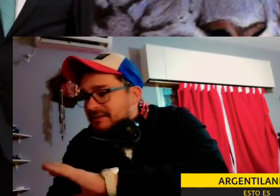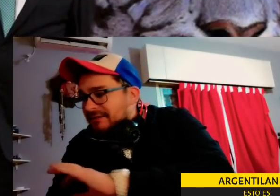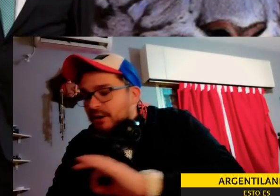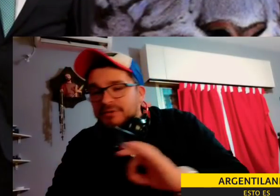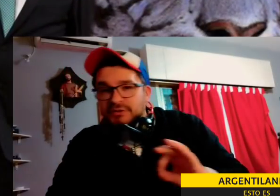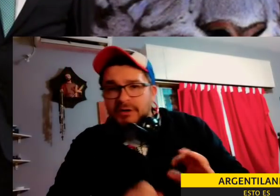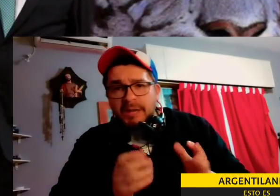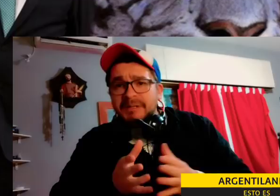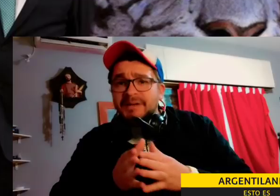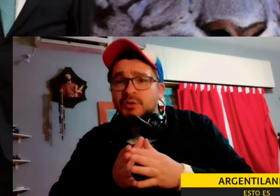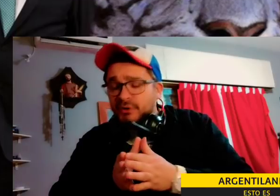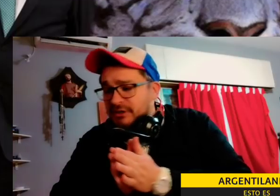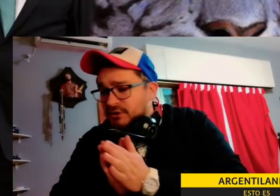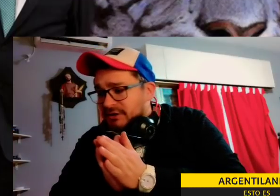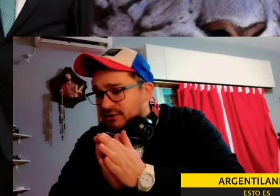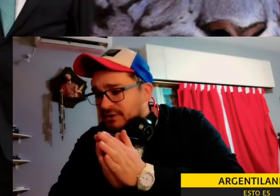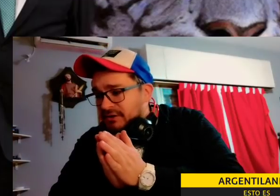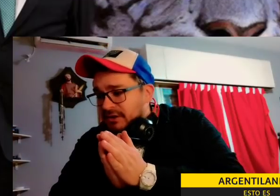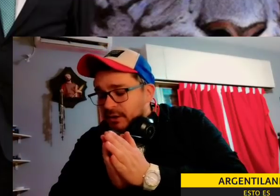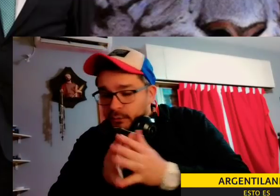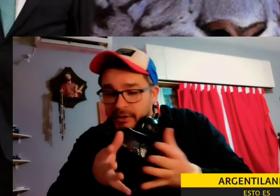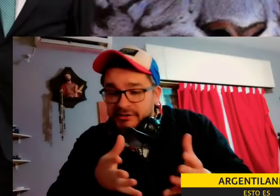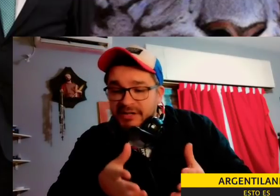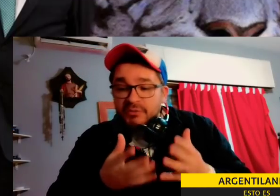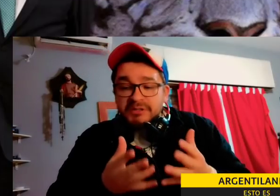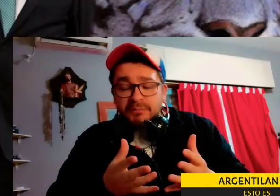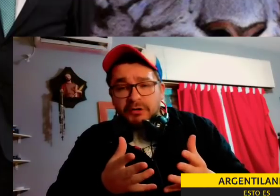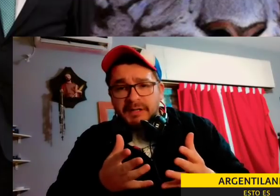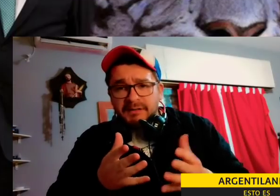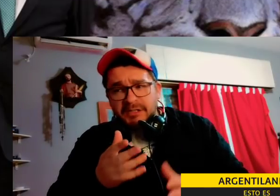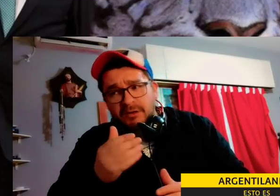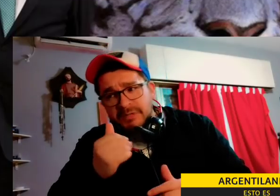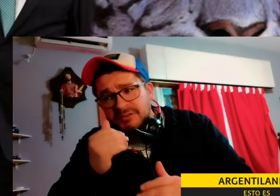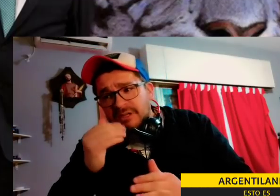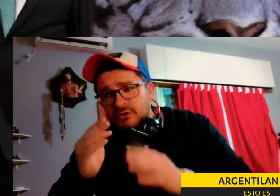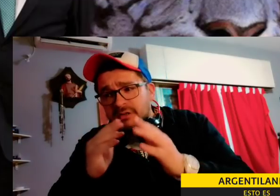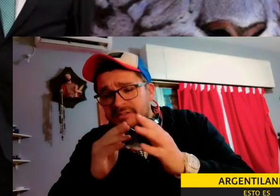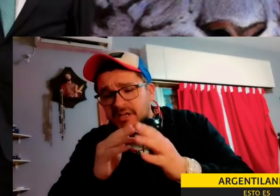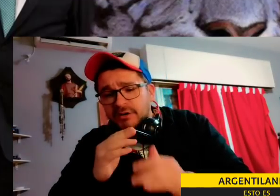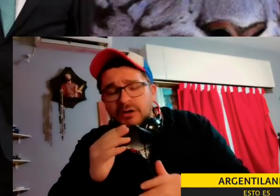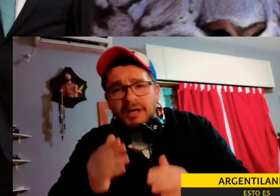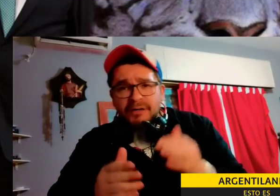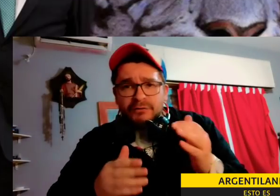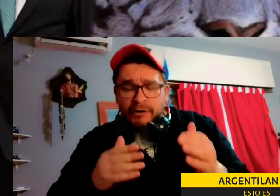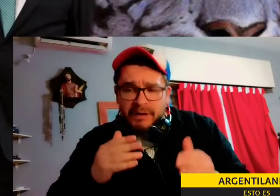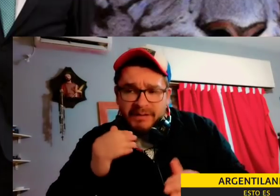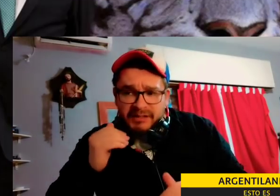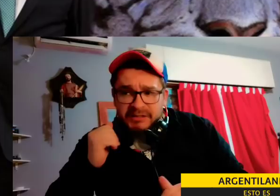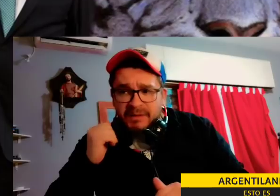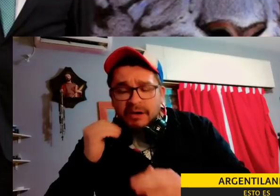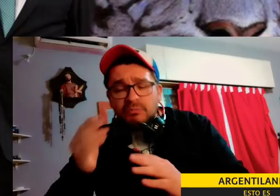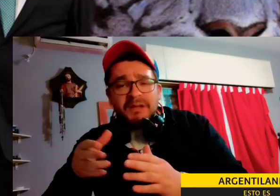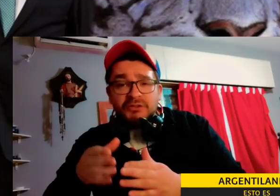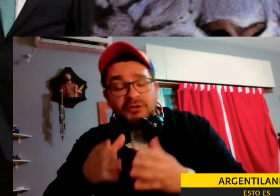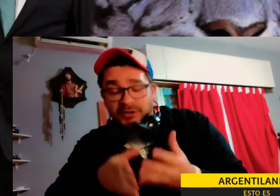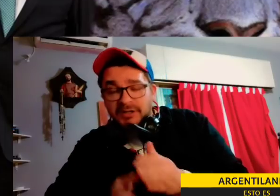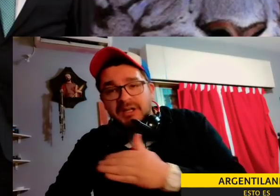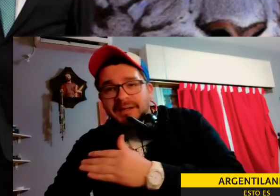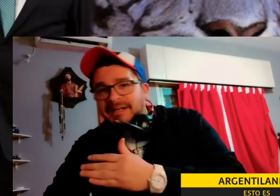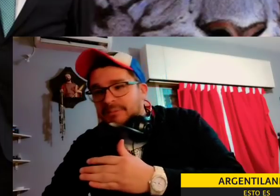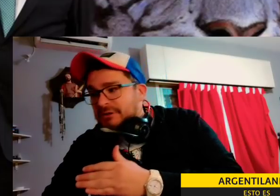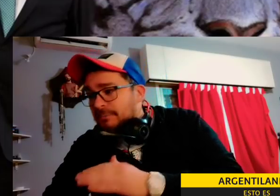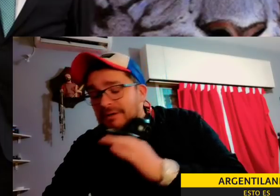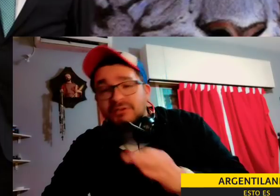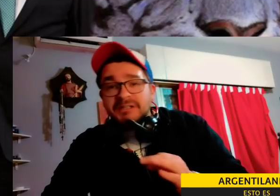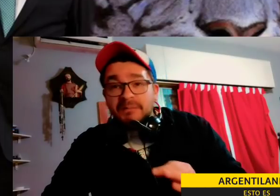Bueno, ahí estaba López Obrador explicando un poquito esto, ¿no? Una noticia muy importante, ¿no? Mientras algunos decían, no, las reformas va a ser tema de aumentos,